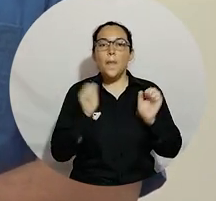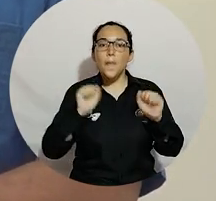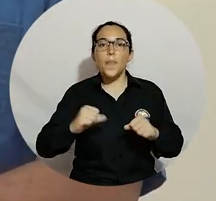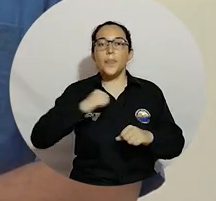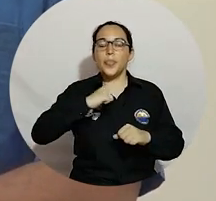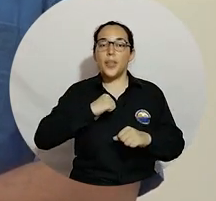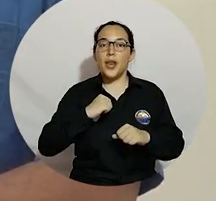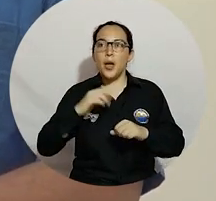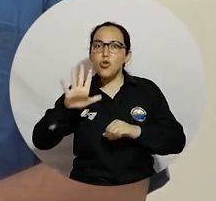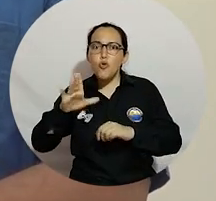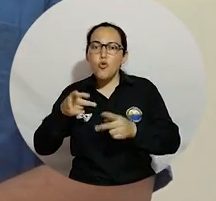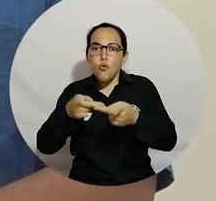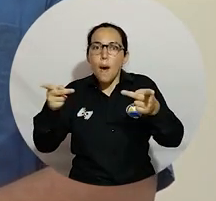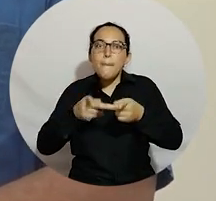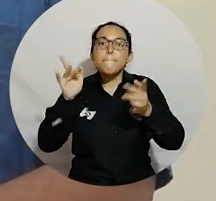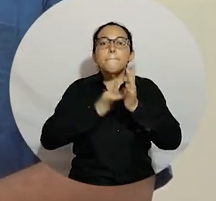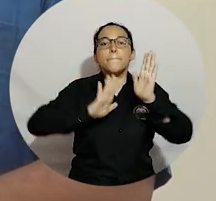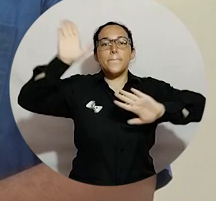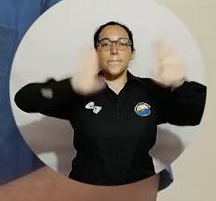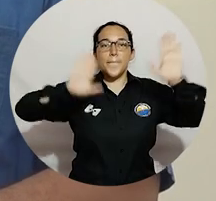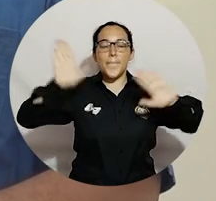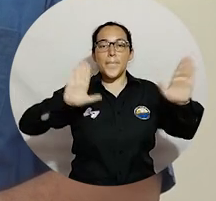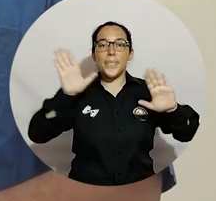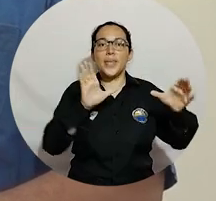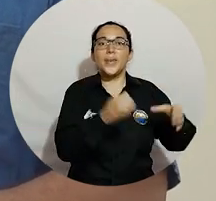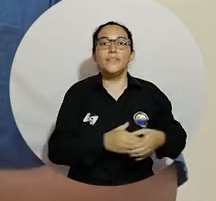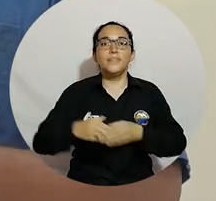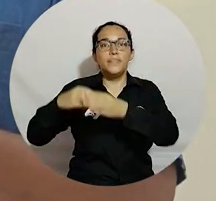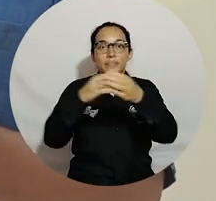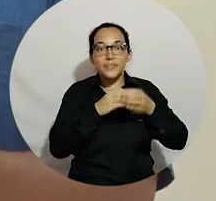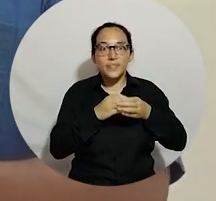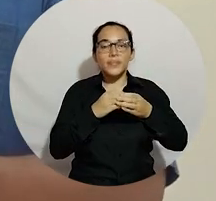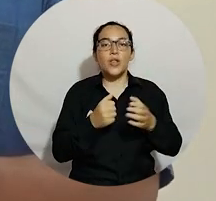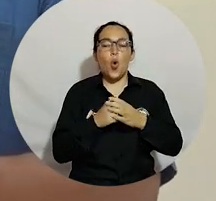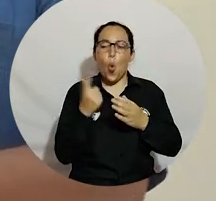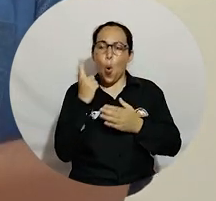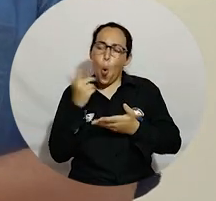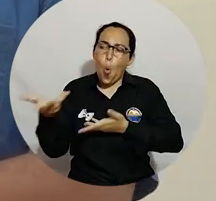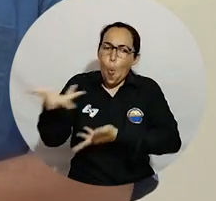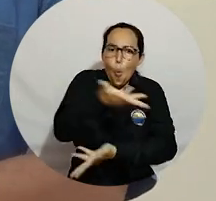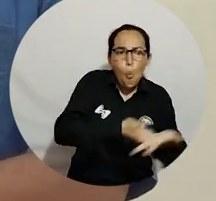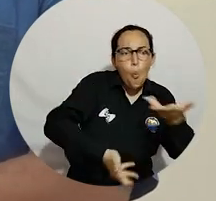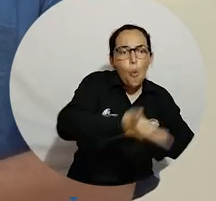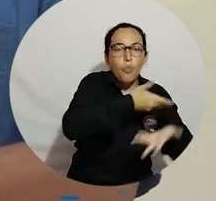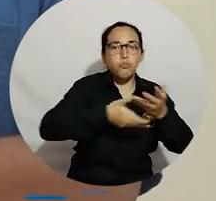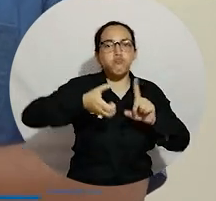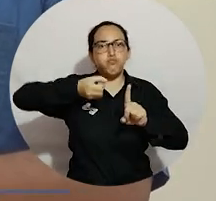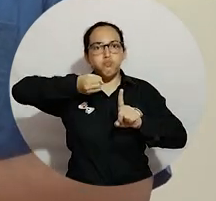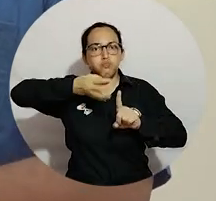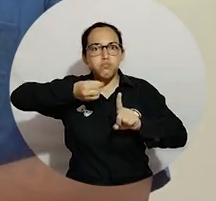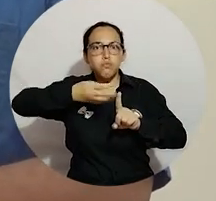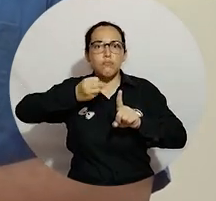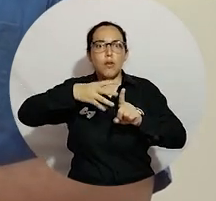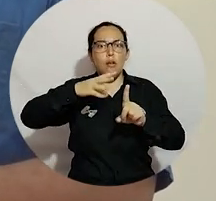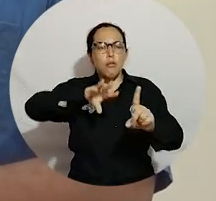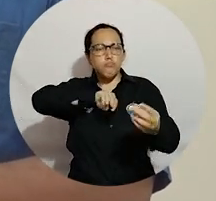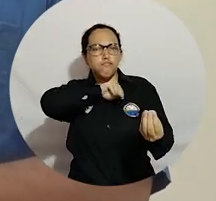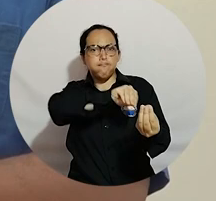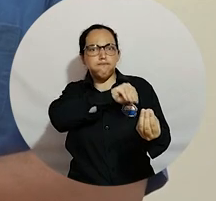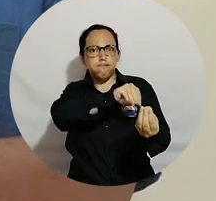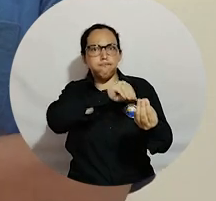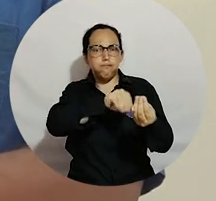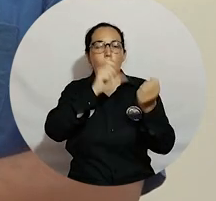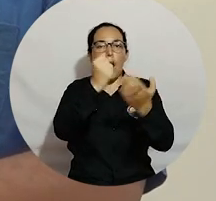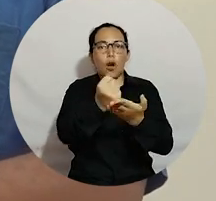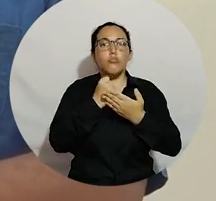Univagdalena para poder generar espacios de participación, de conversatorios de experiencia, compartir y